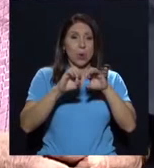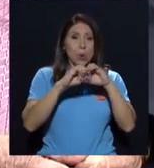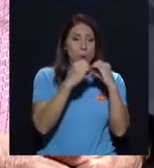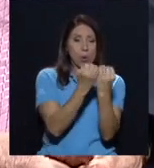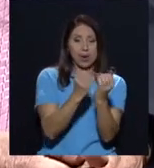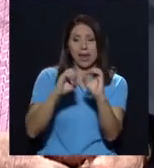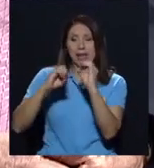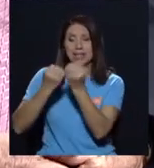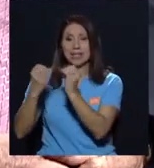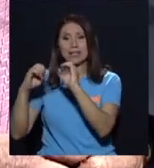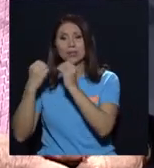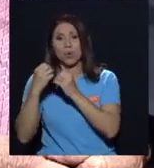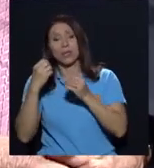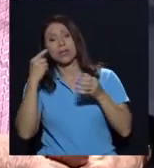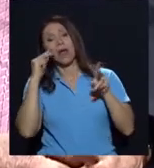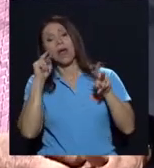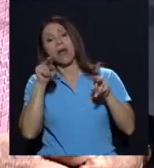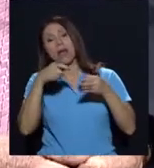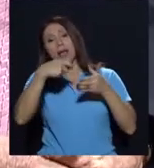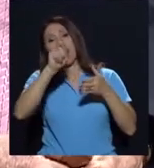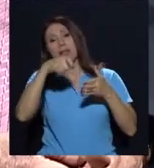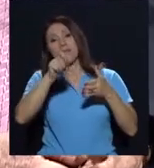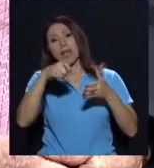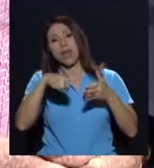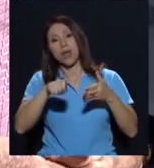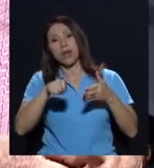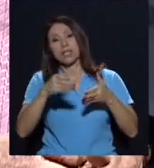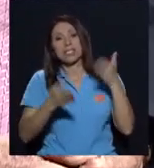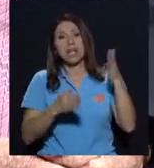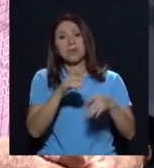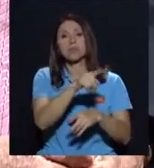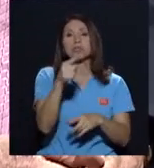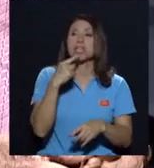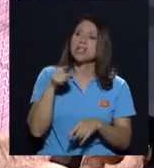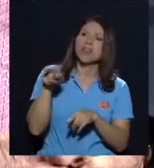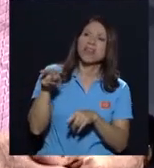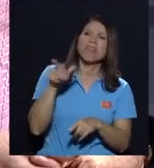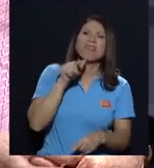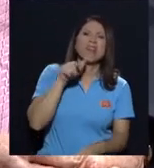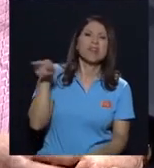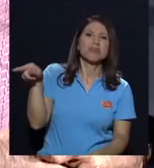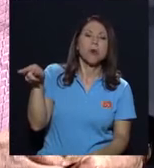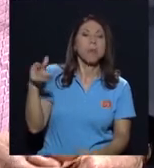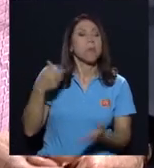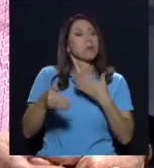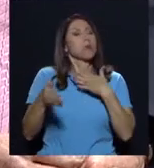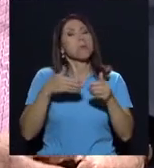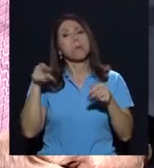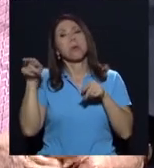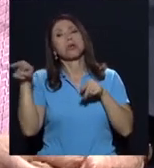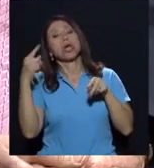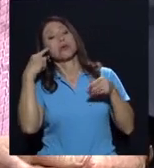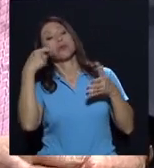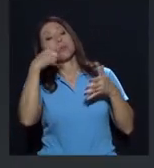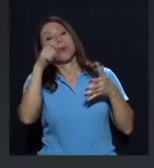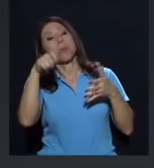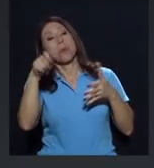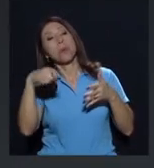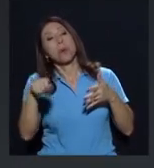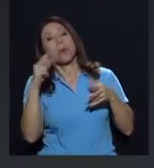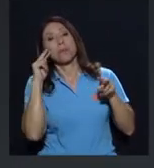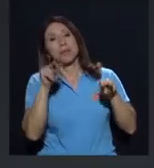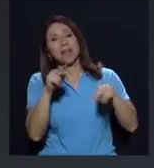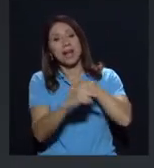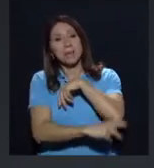que alguien diría bueno y esas quien es un no importa es alguien que mira el país con relativa objetividad y